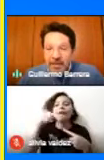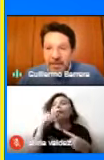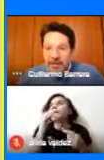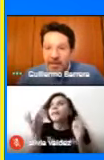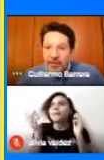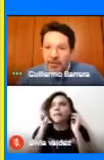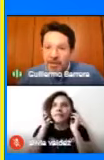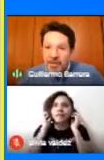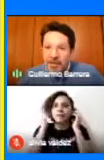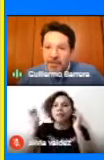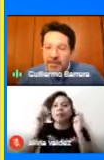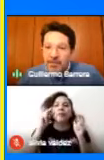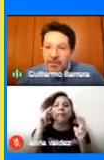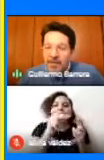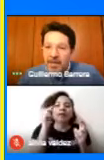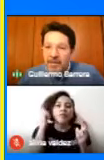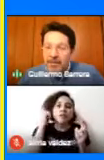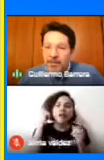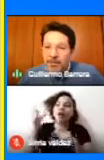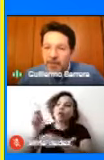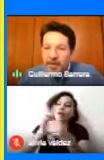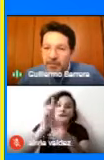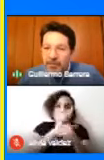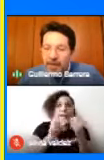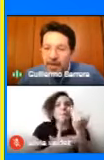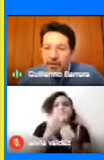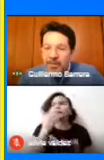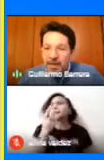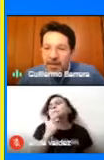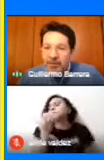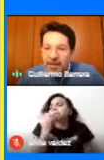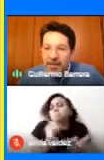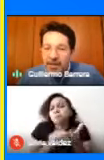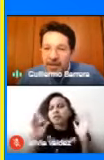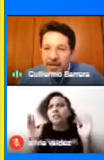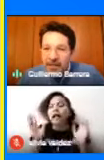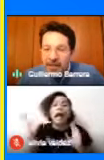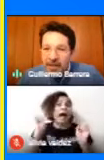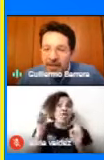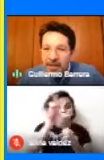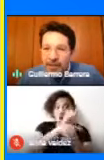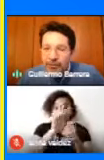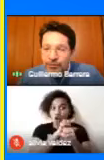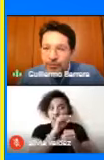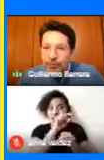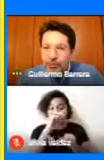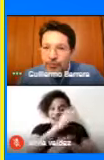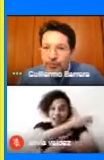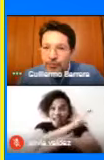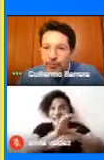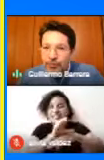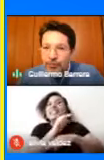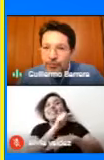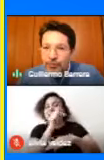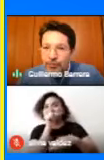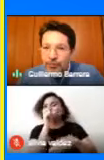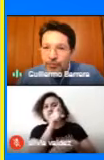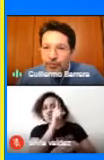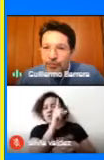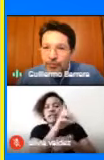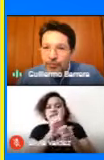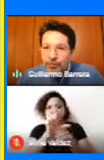podemos ver que hay localidades que empiezan a decir, por ejemplo, no es que la localidad de La Candelaria es una